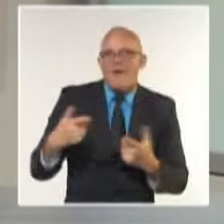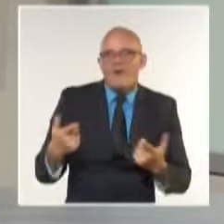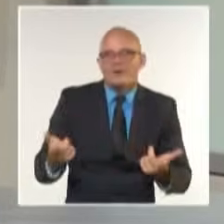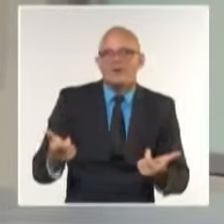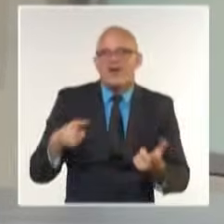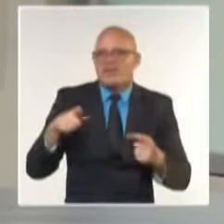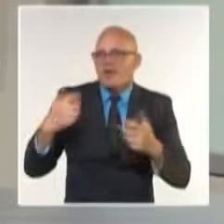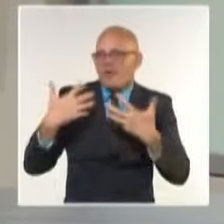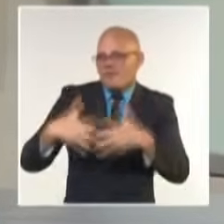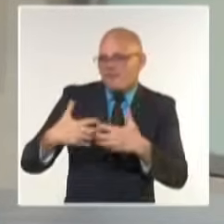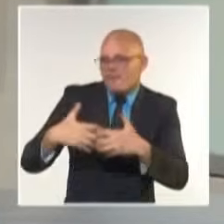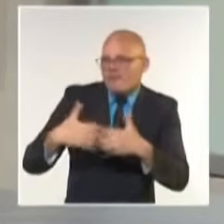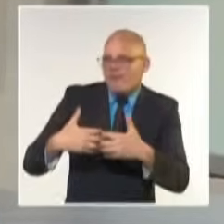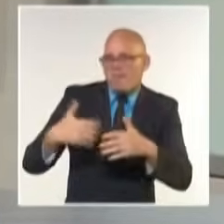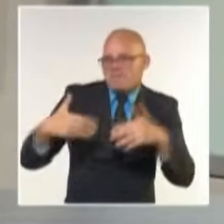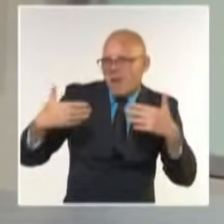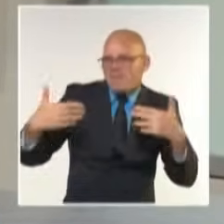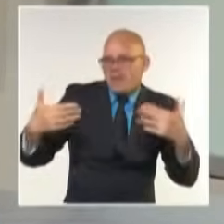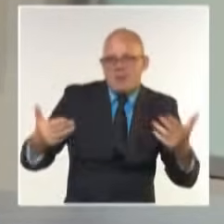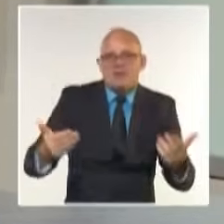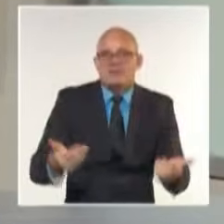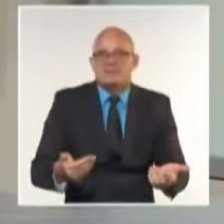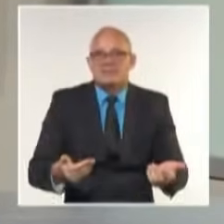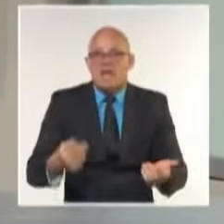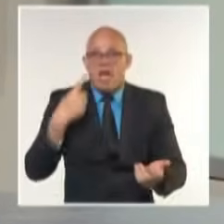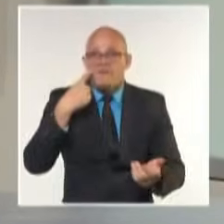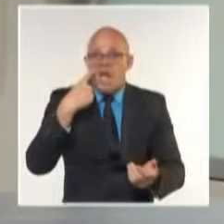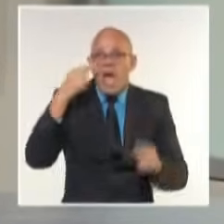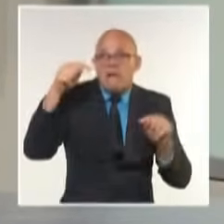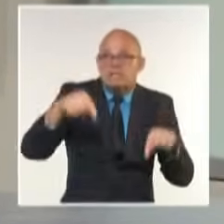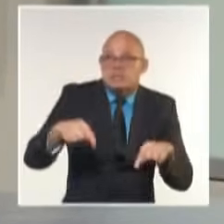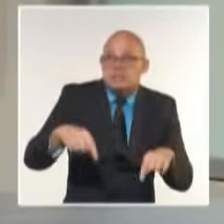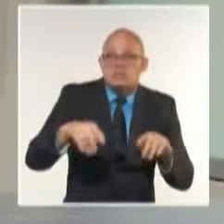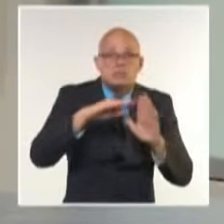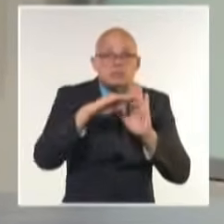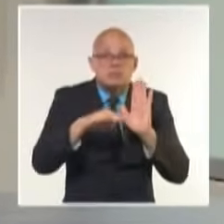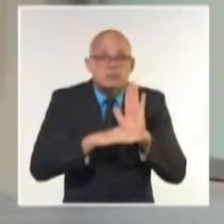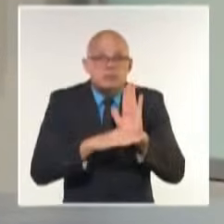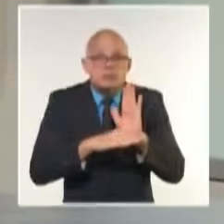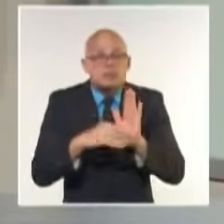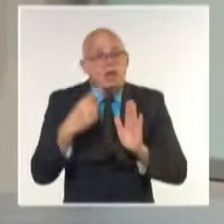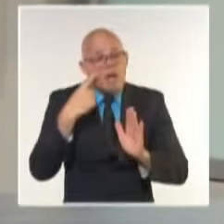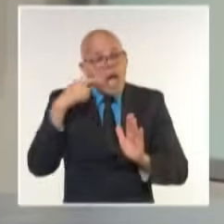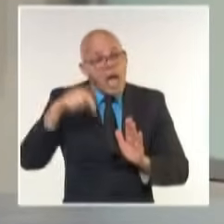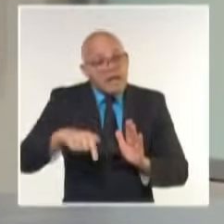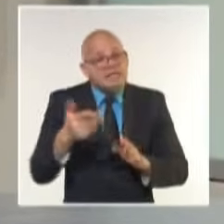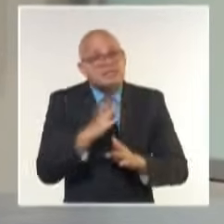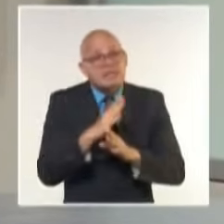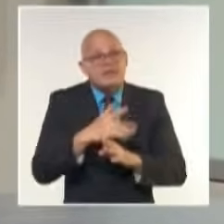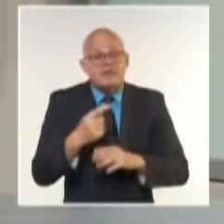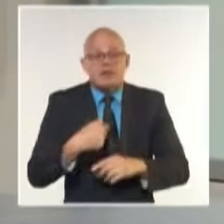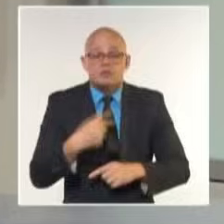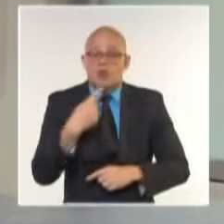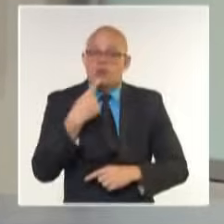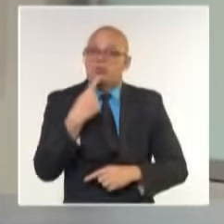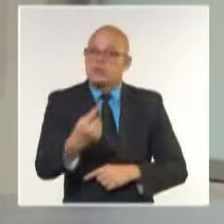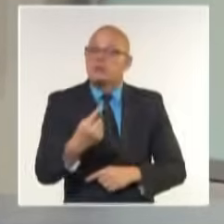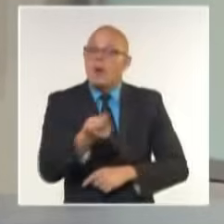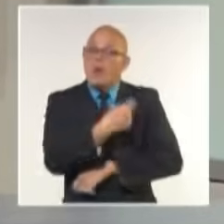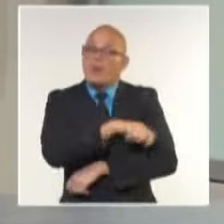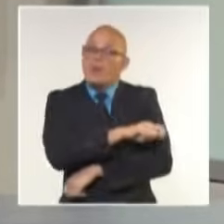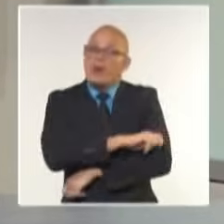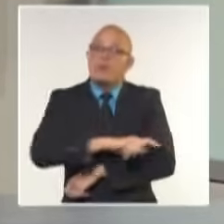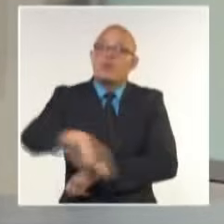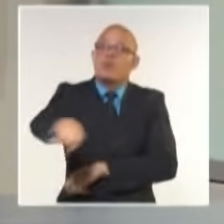recursos, que vean en estas comparecencias, en espacios de este tipo, un ejercicio de rendición de cuentas ante el pueblo. Porque